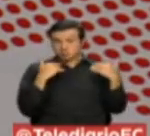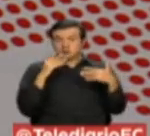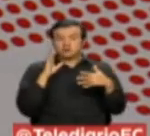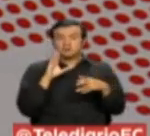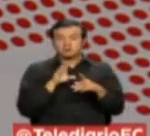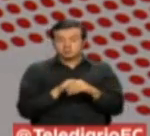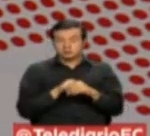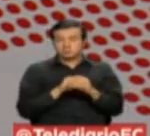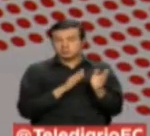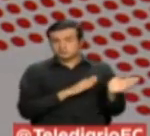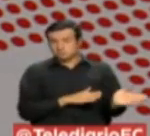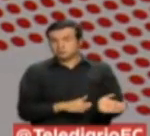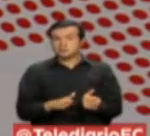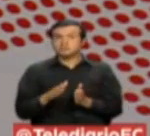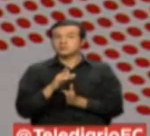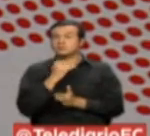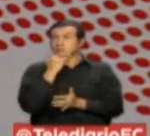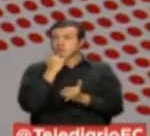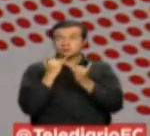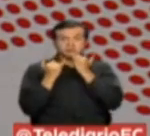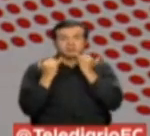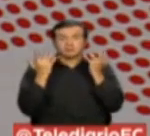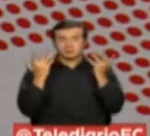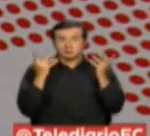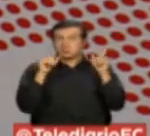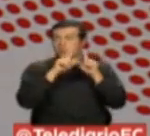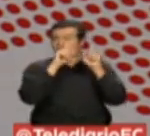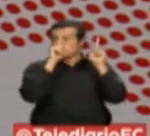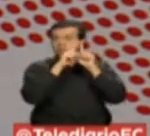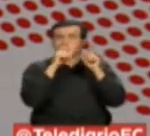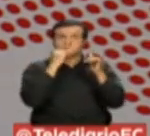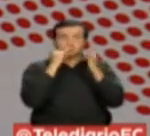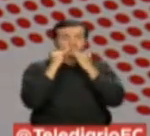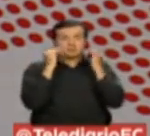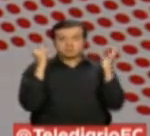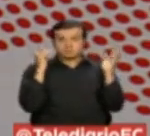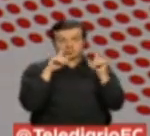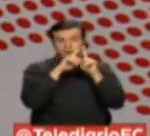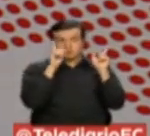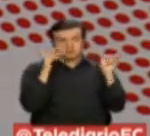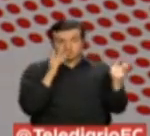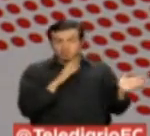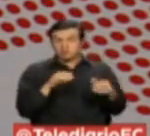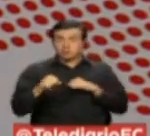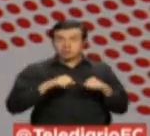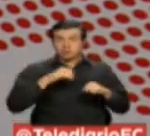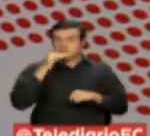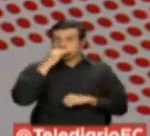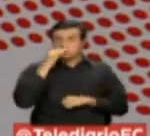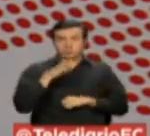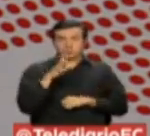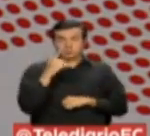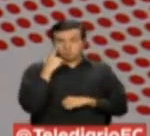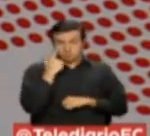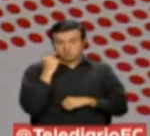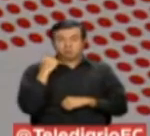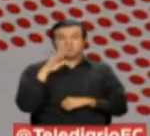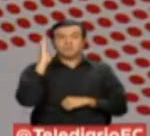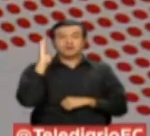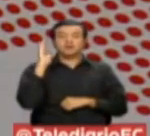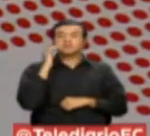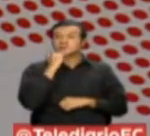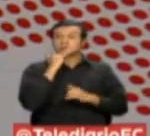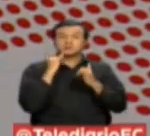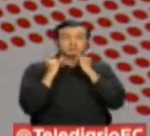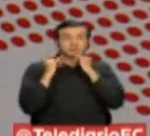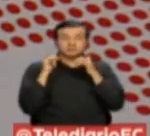constituidas para realizar fraude o que son empresas inexistentes o que no tienen una operación real y que ha servido principalmente para cometer